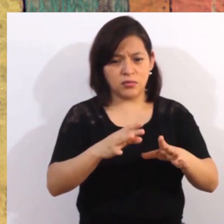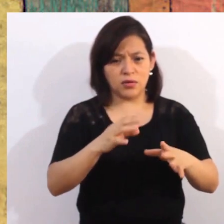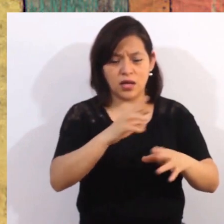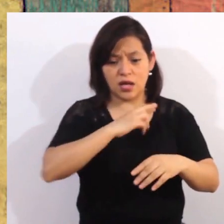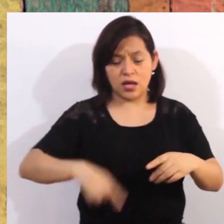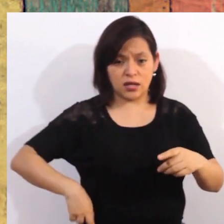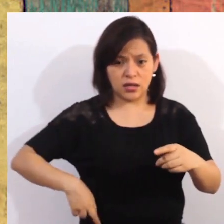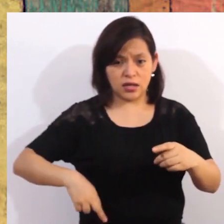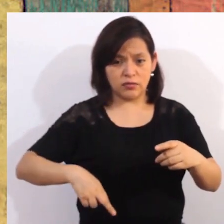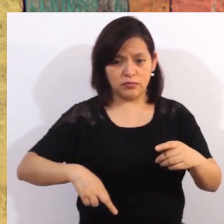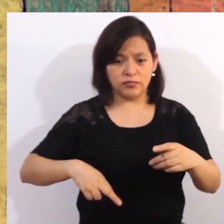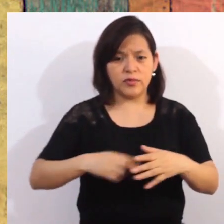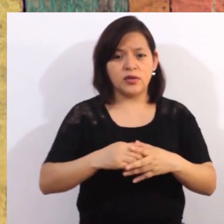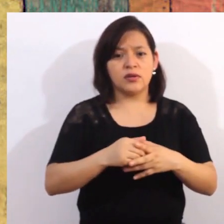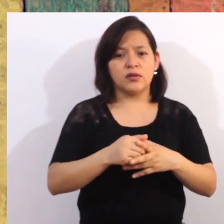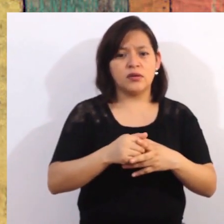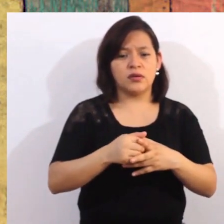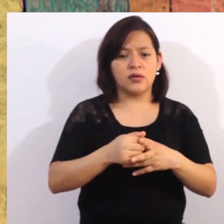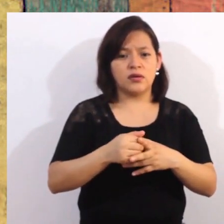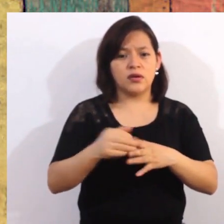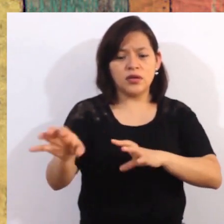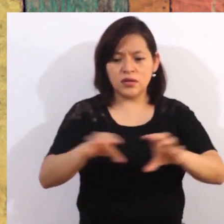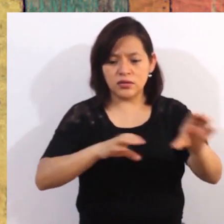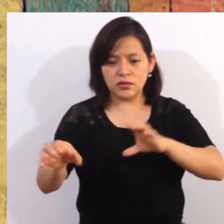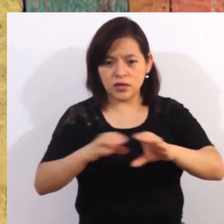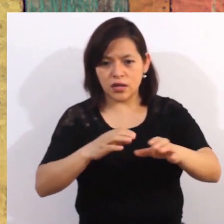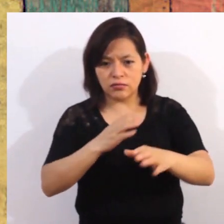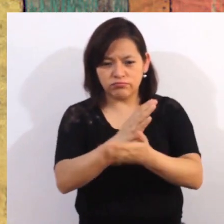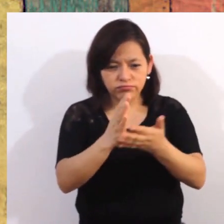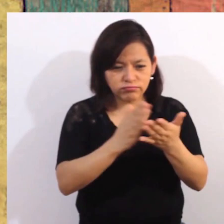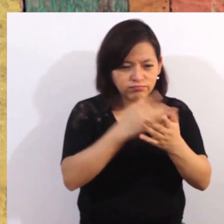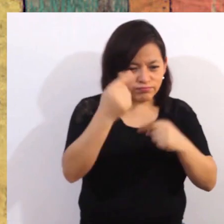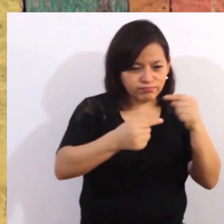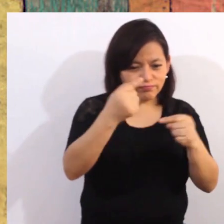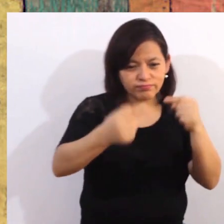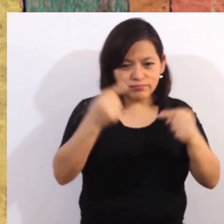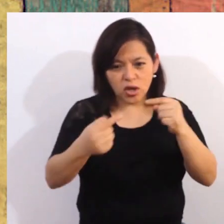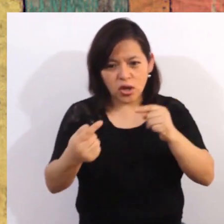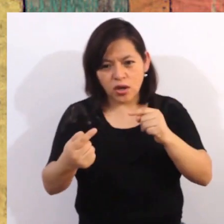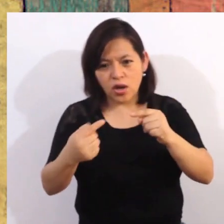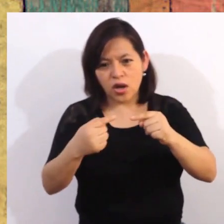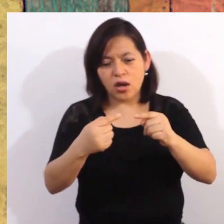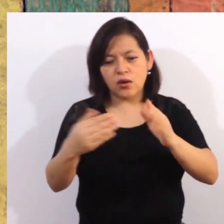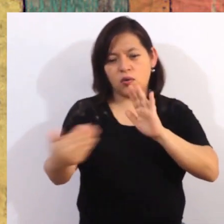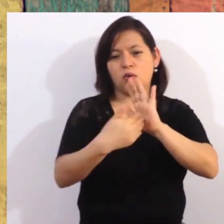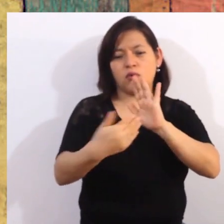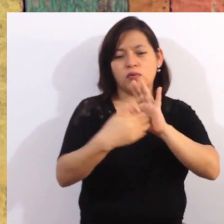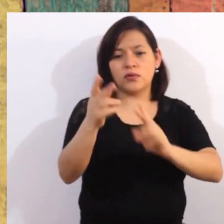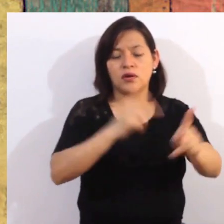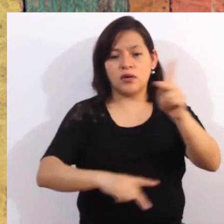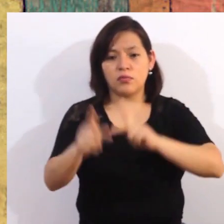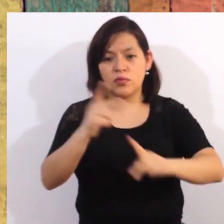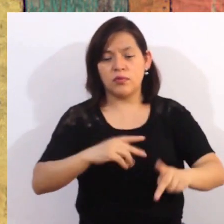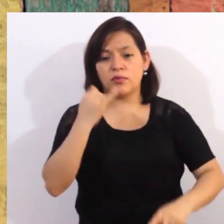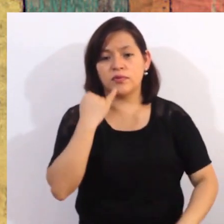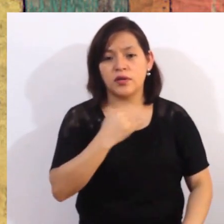Asuero. Y cómo Dios proveyó a través de varias acciones en la providencia del Señor,